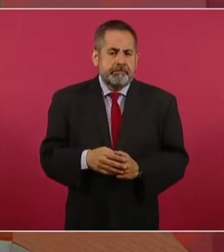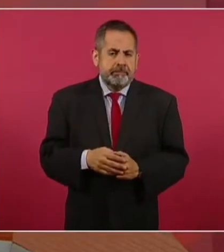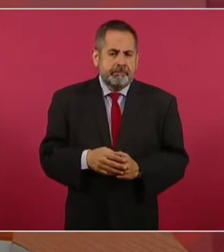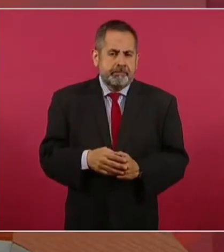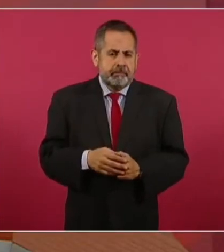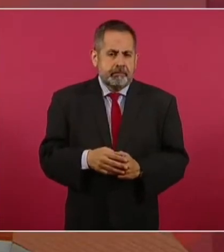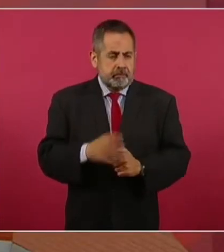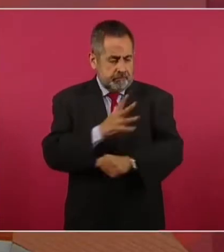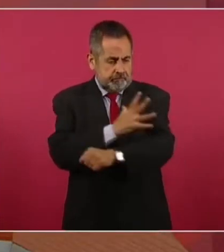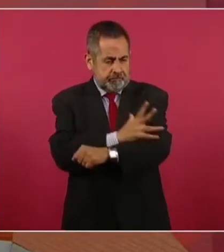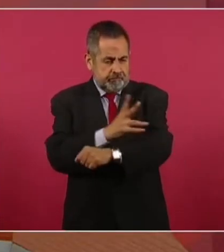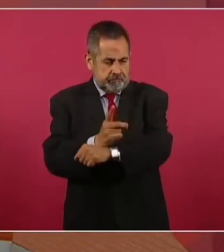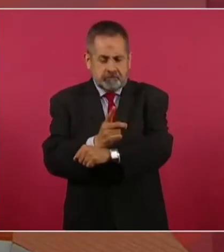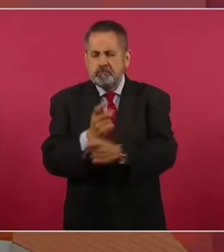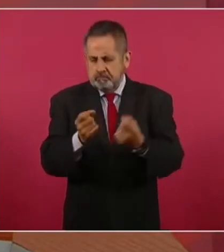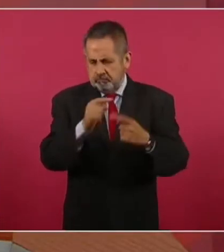no solo honestos,